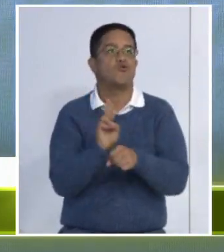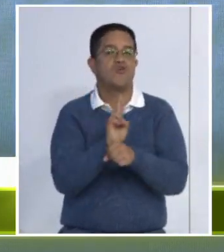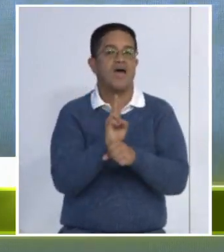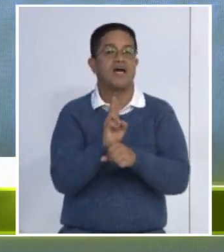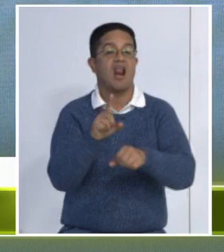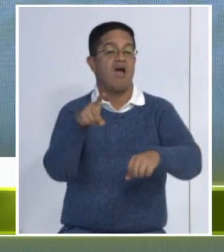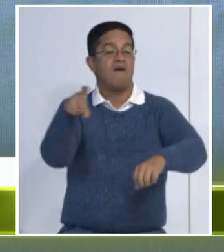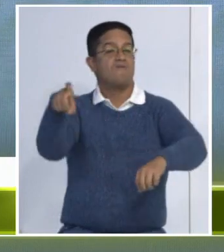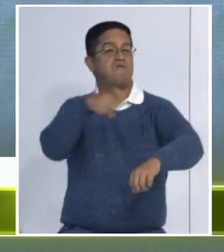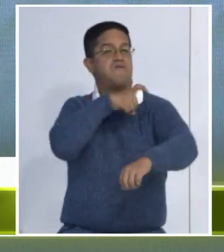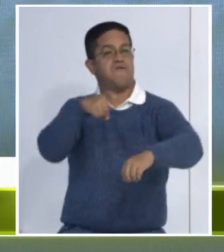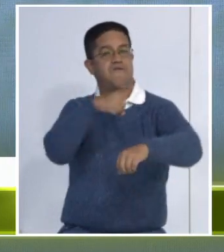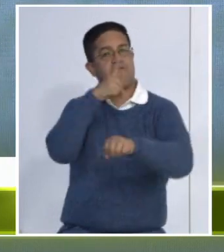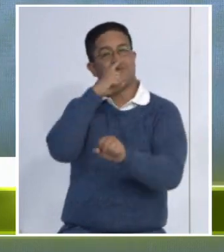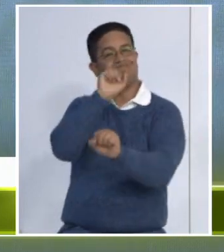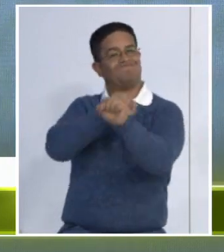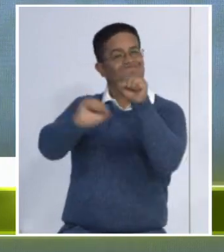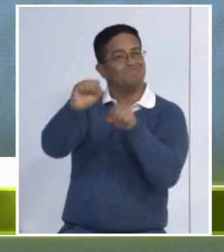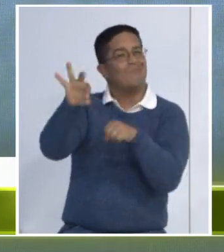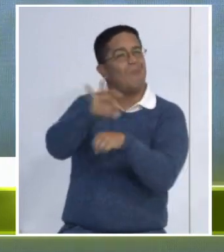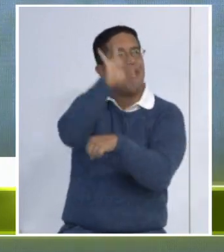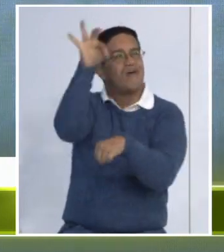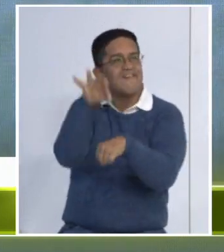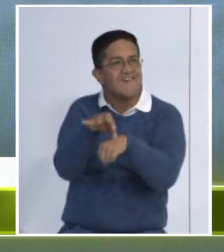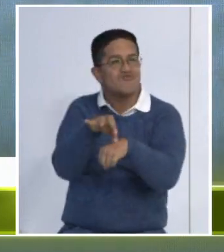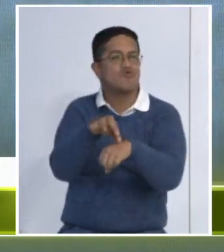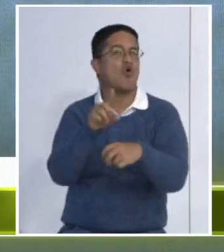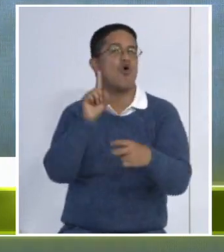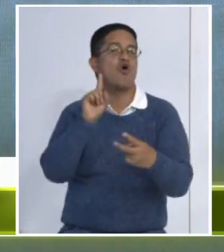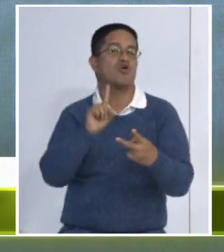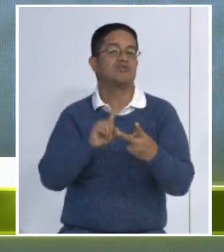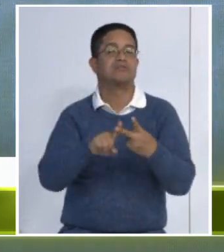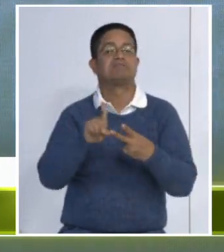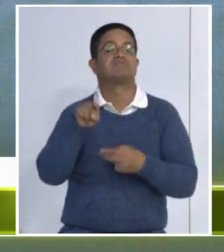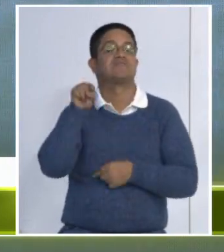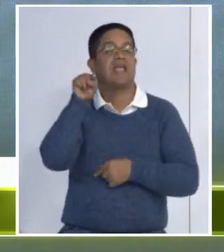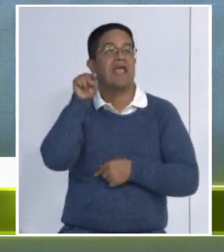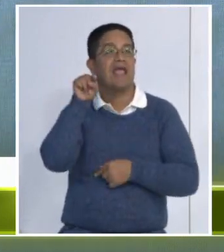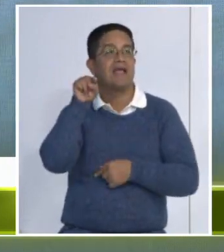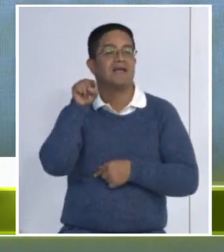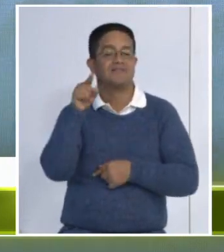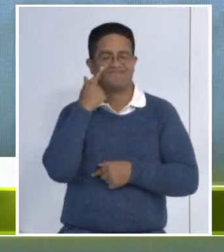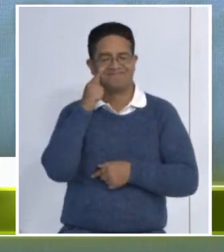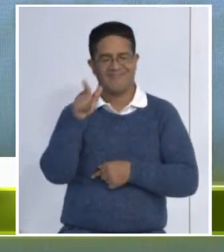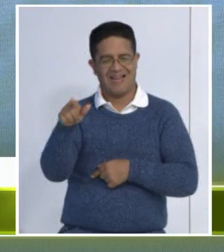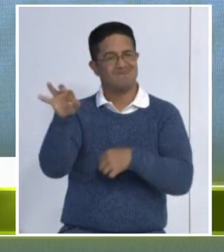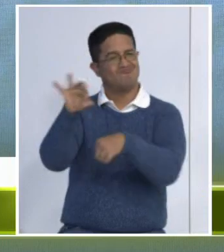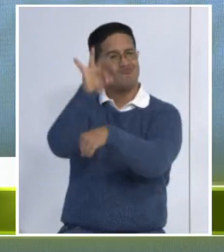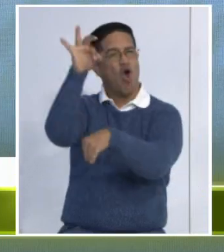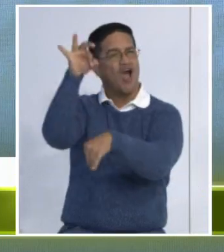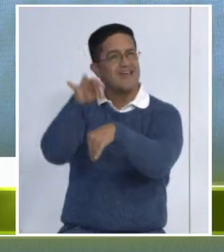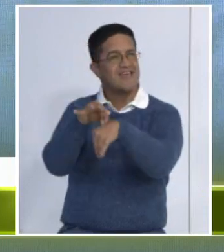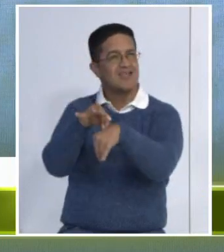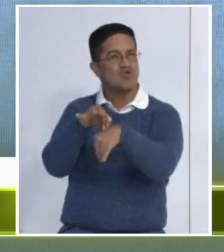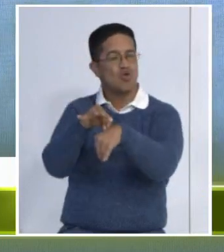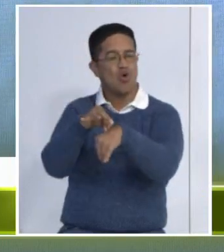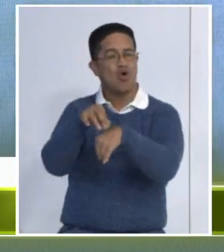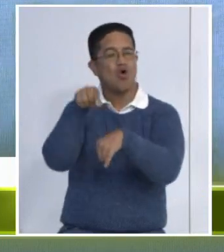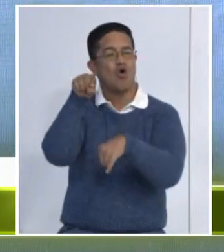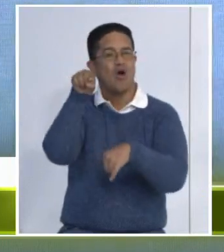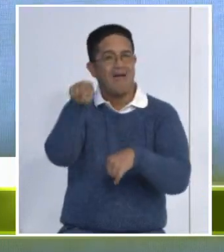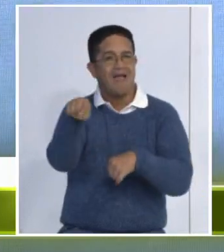insecticidas y todas aquellas sustancias repelentes de mosquitos. Estos son el Aedes aegyptus, es un mosquito que